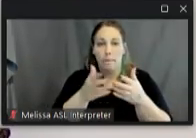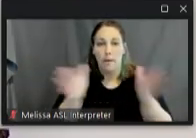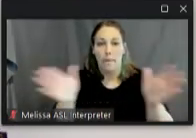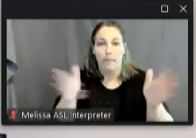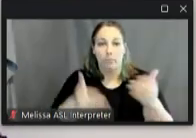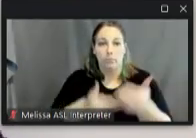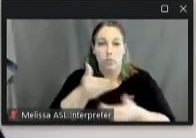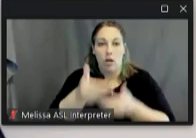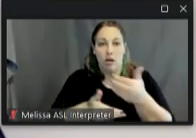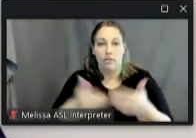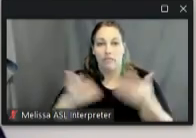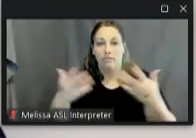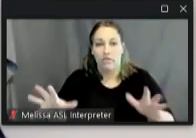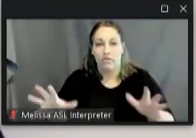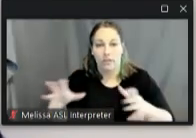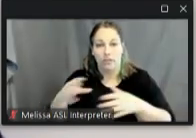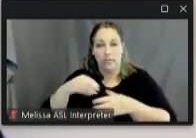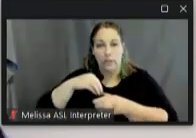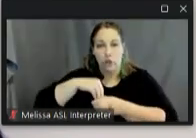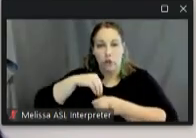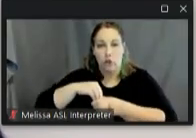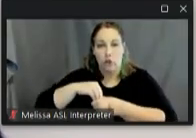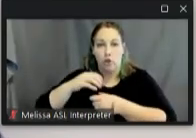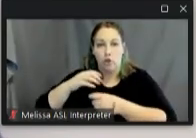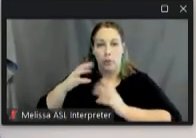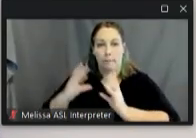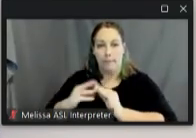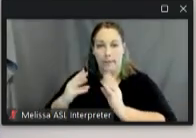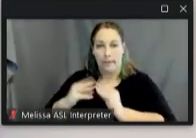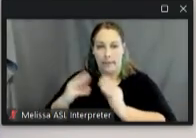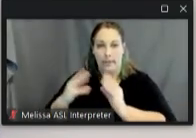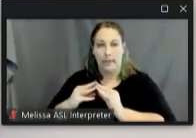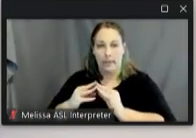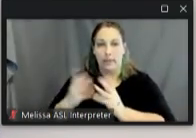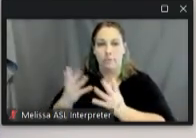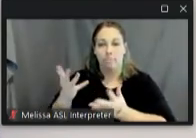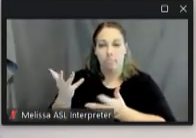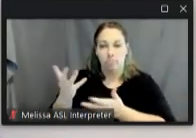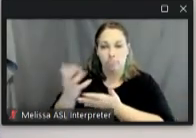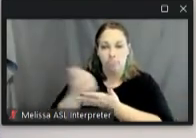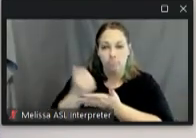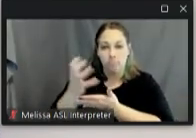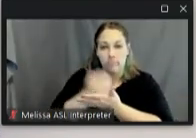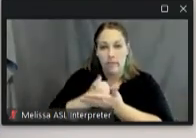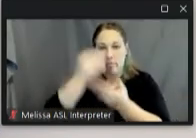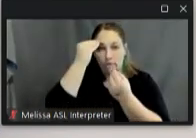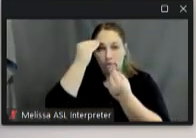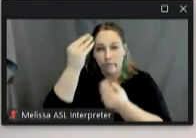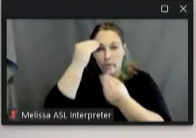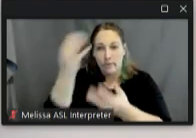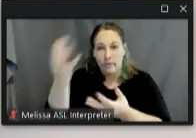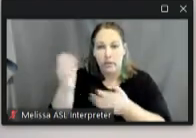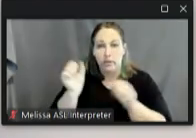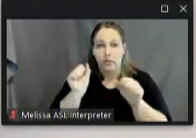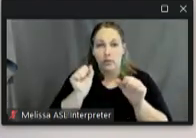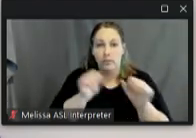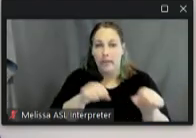recabar insumos que permitan generar un diagnóstico situacional del que se parte para elaboración y consulta relacionada con esta nueva política